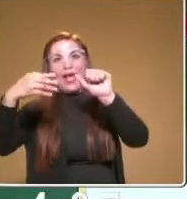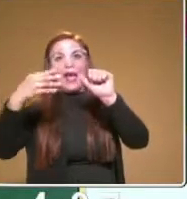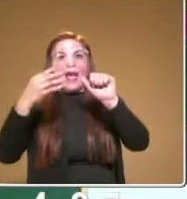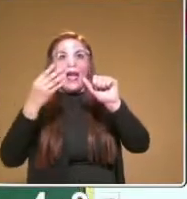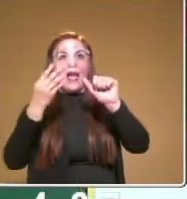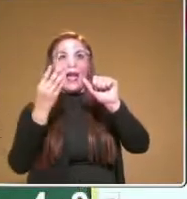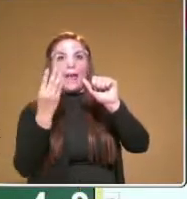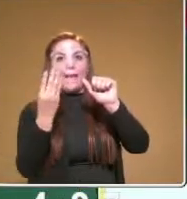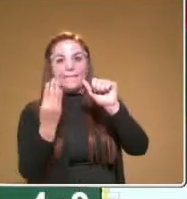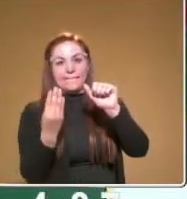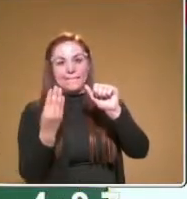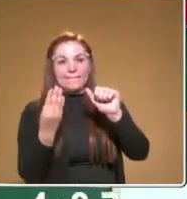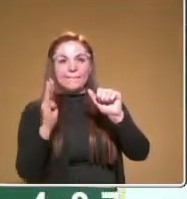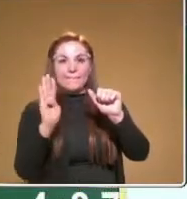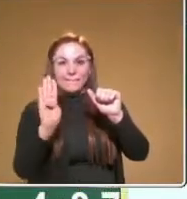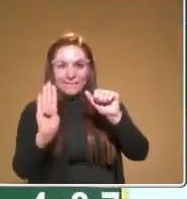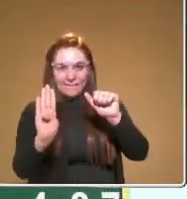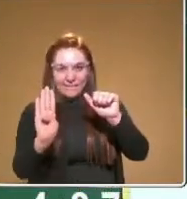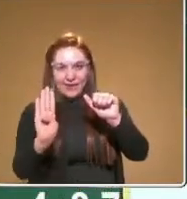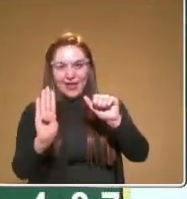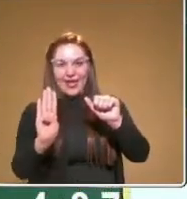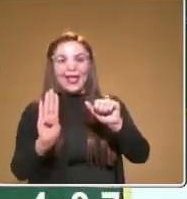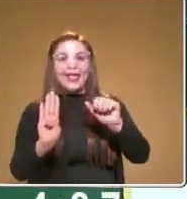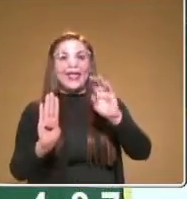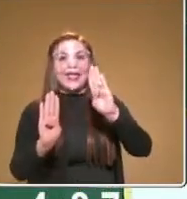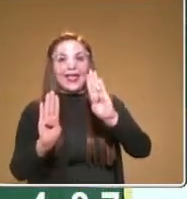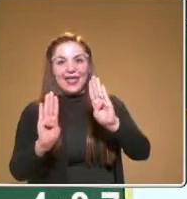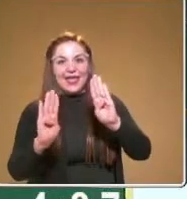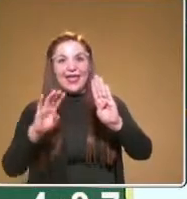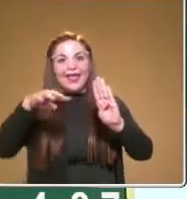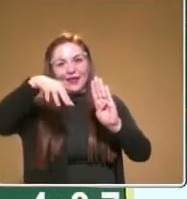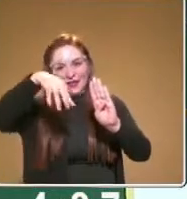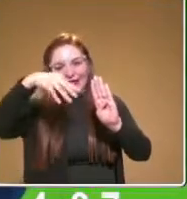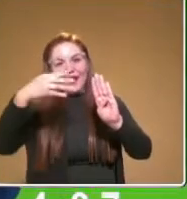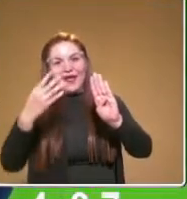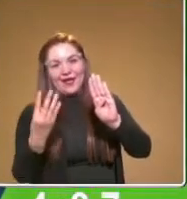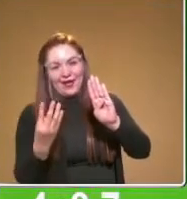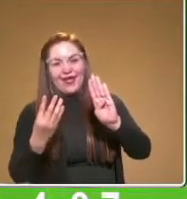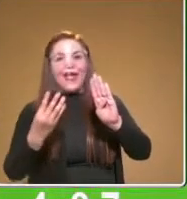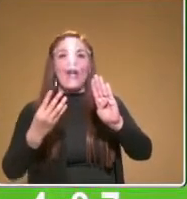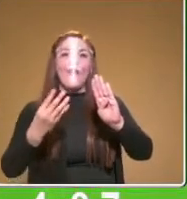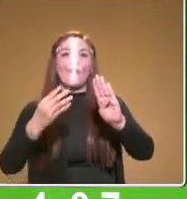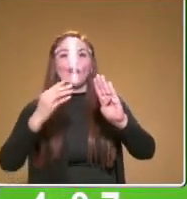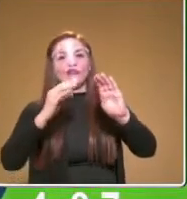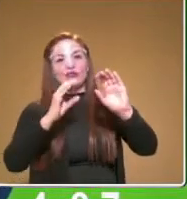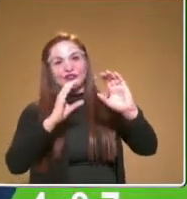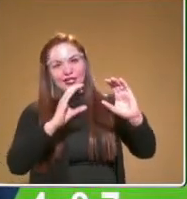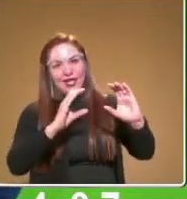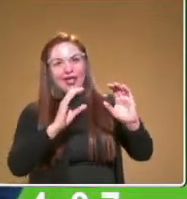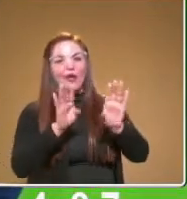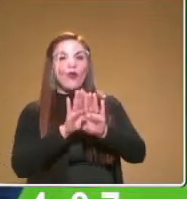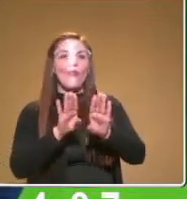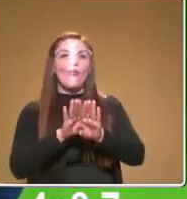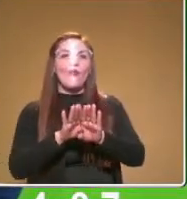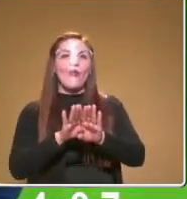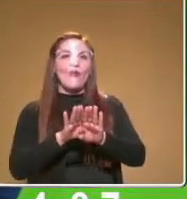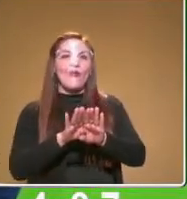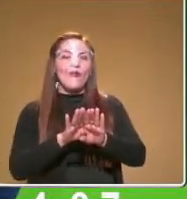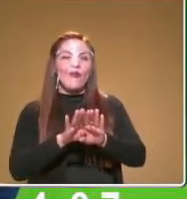la opción B? ¿Como la opción C? Entonces, a ver, voy a tomar aquí mi celular. Tienen que acordar cómo quedaba el fantasmita, ¿verdad? A ver si es